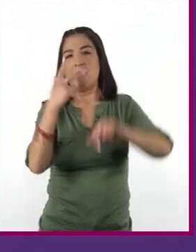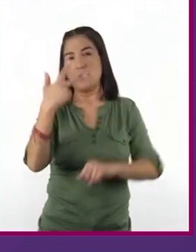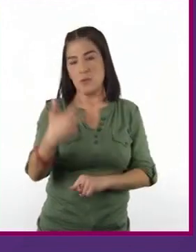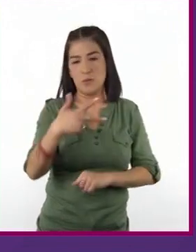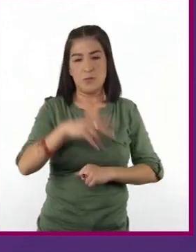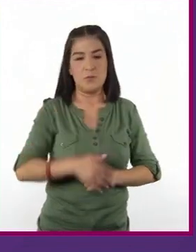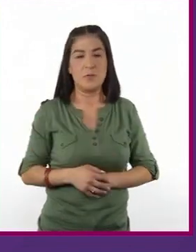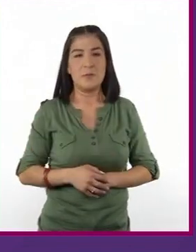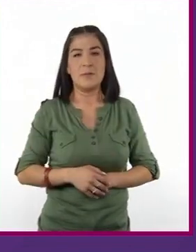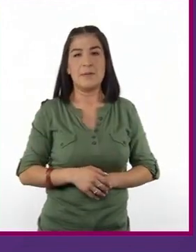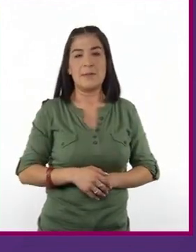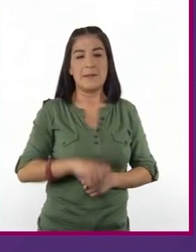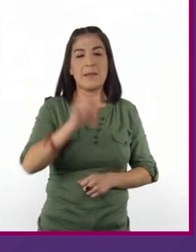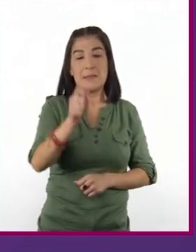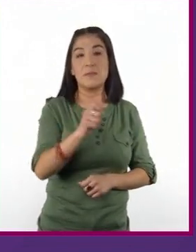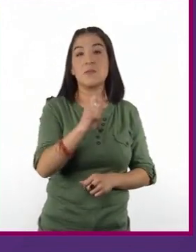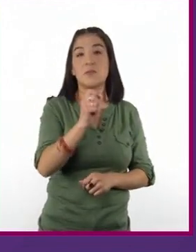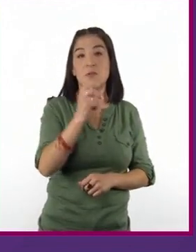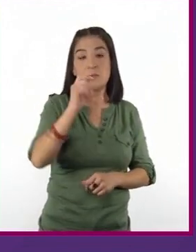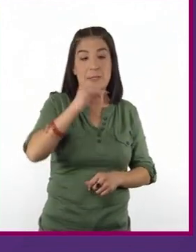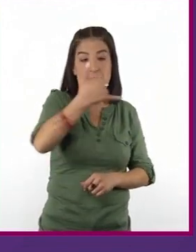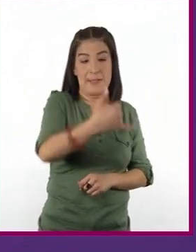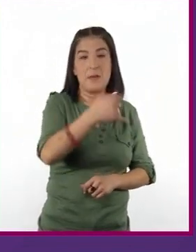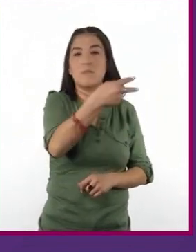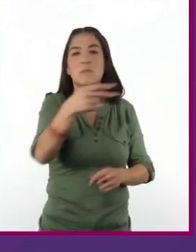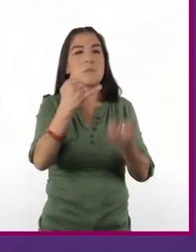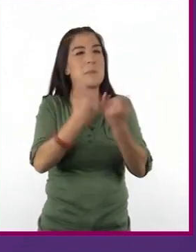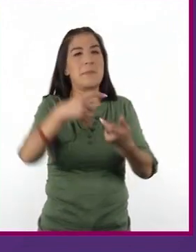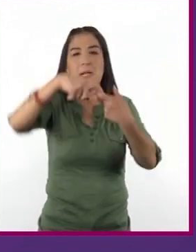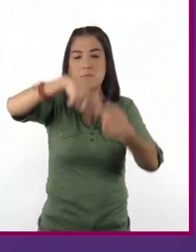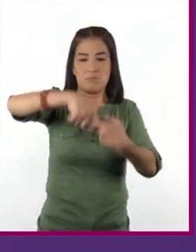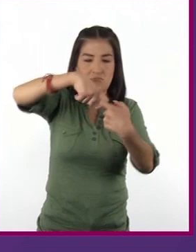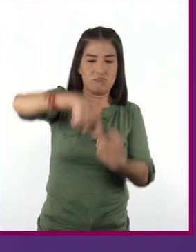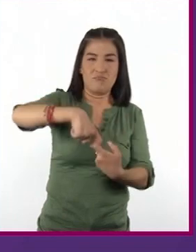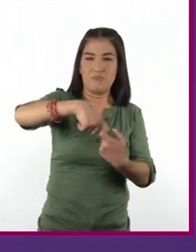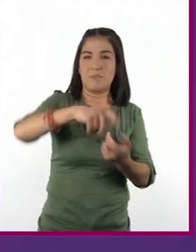donde Y es la longitud del resorte al aplicarle un peso X.